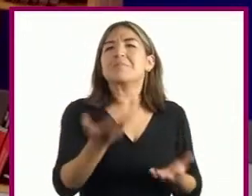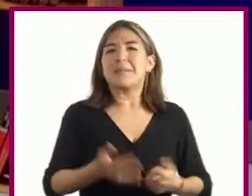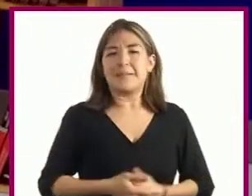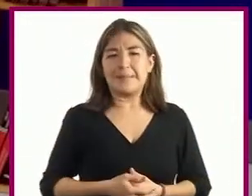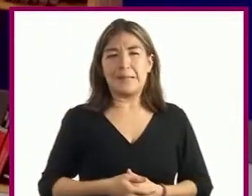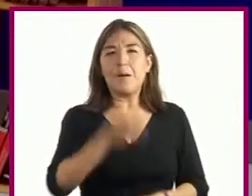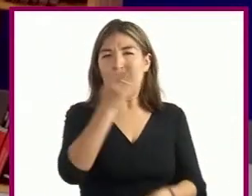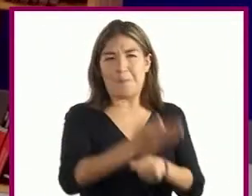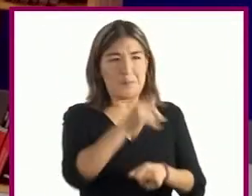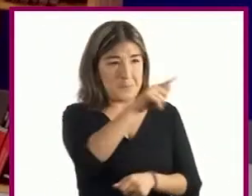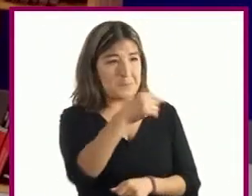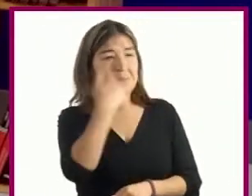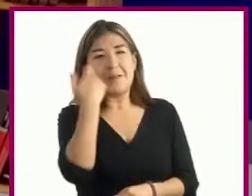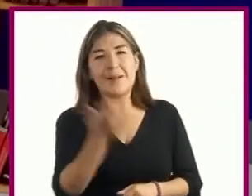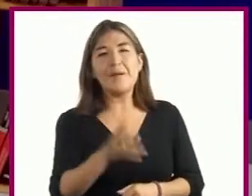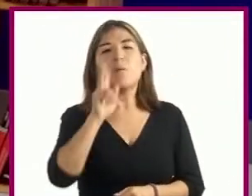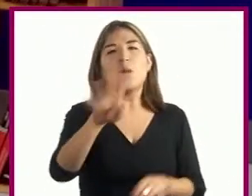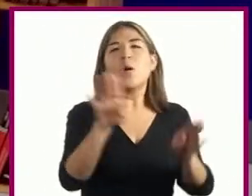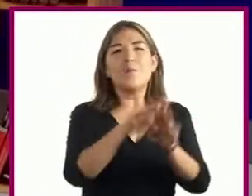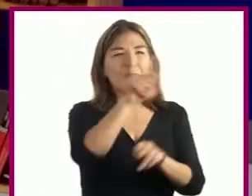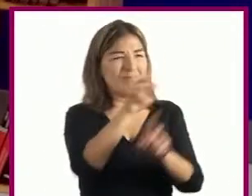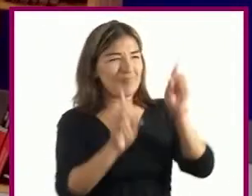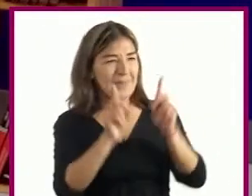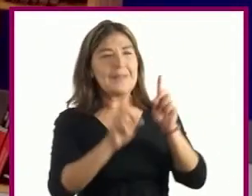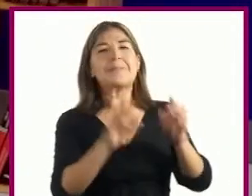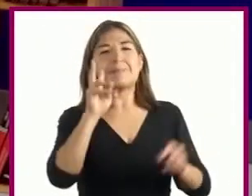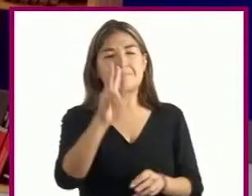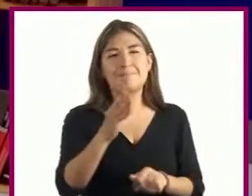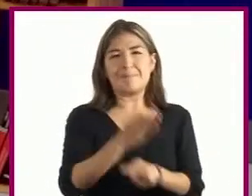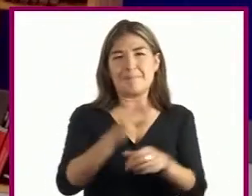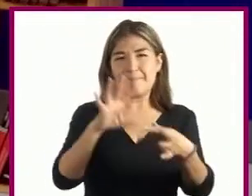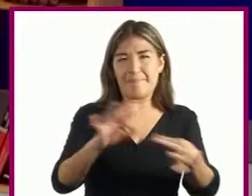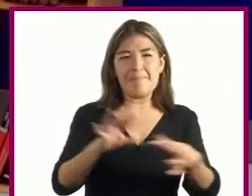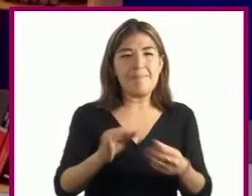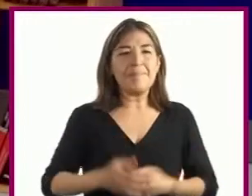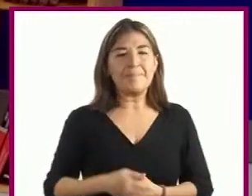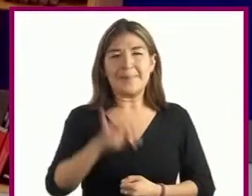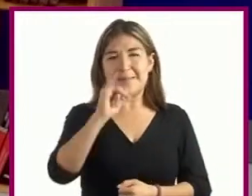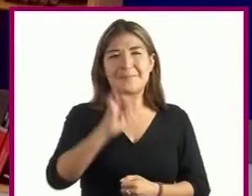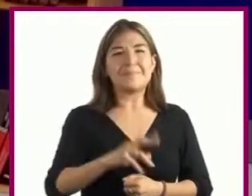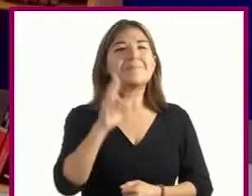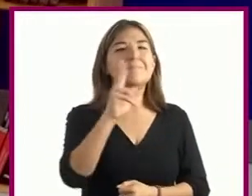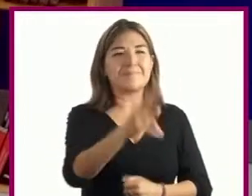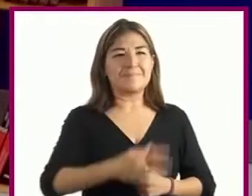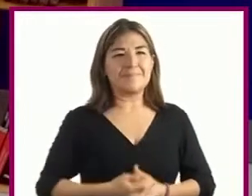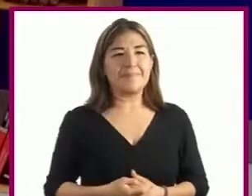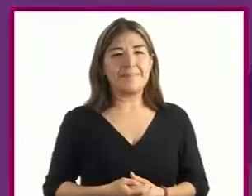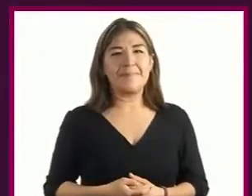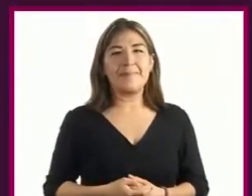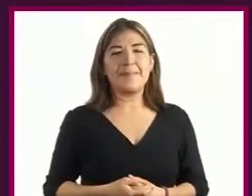te parece si para despejar tu duda vemos una cápsula? Me parece bien. ¡Corre video!